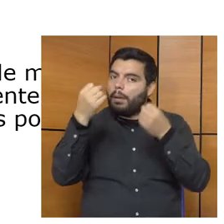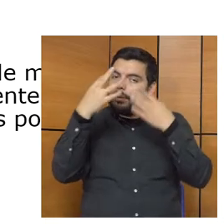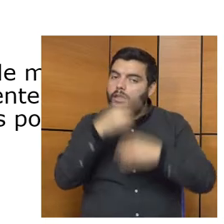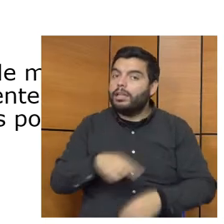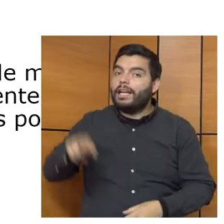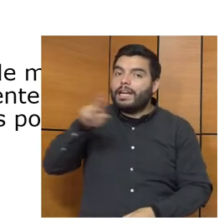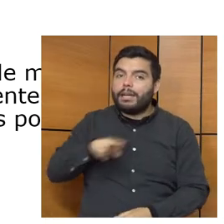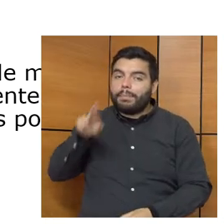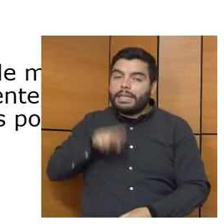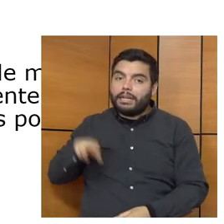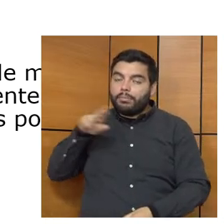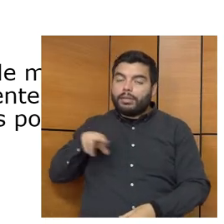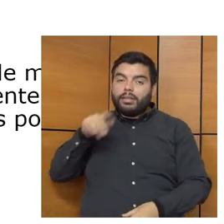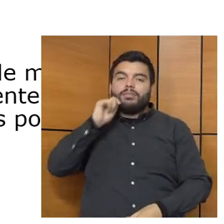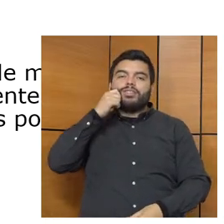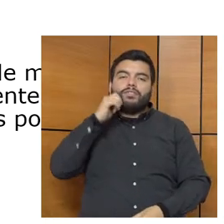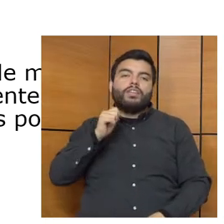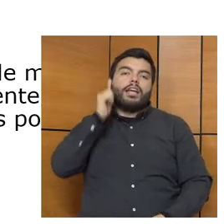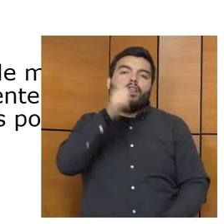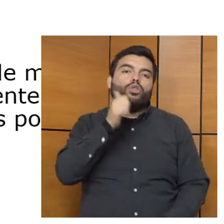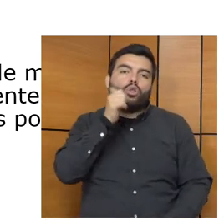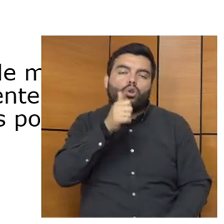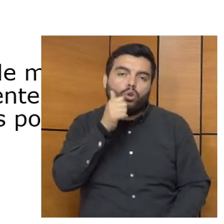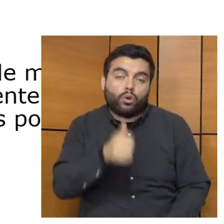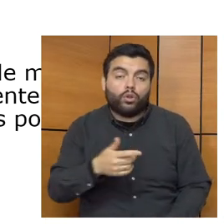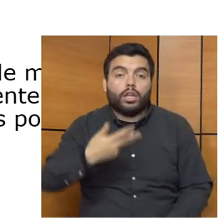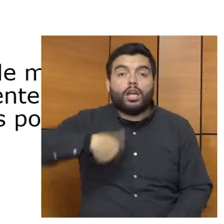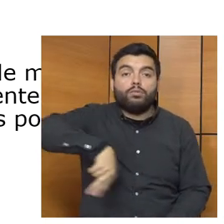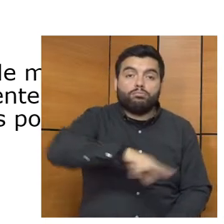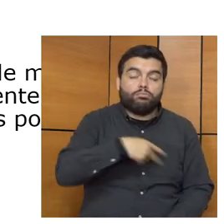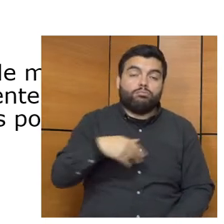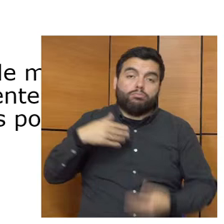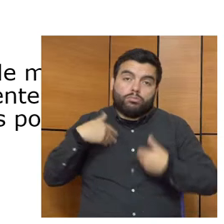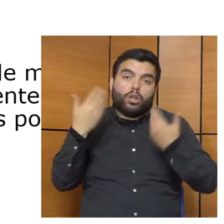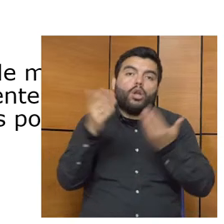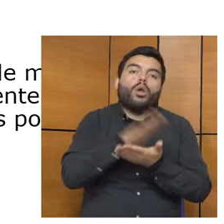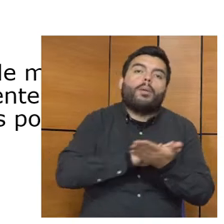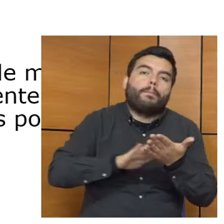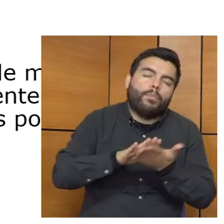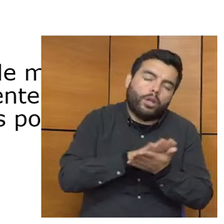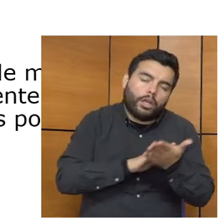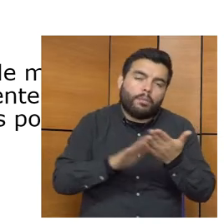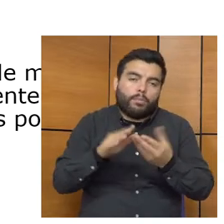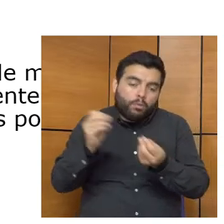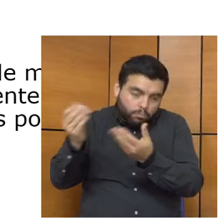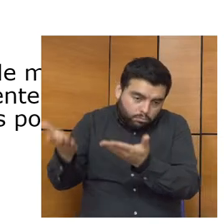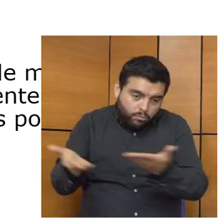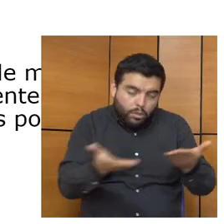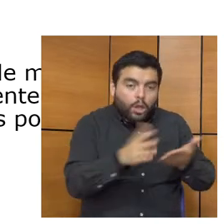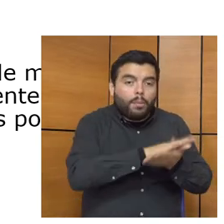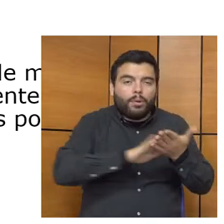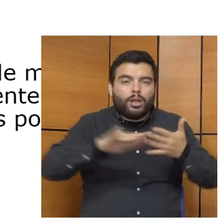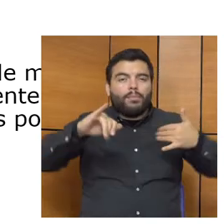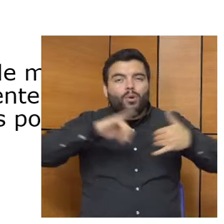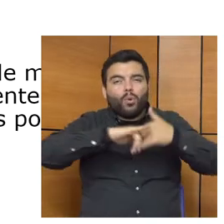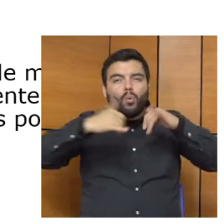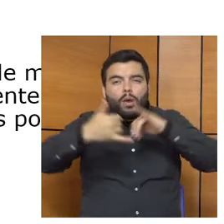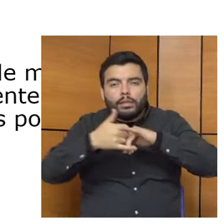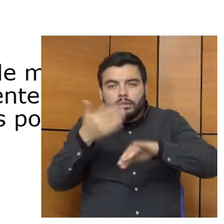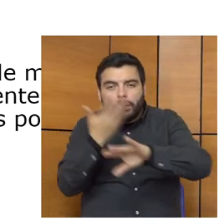hábito. Entonces, si nosotros le damos algún incentivo, por ejemplo, atención preferente a adultos mayores que usan WhatsApp para pedir su